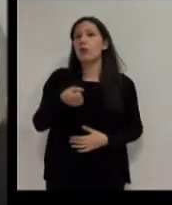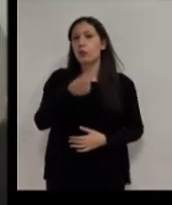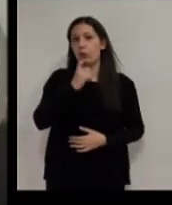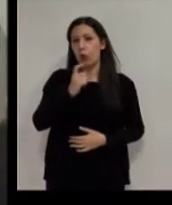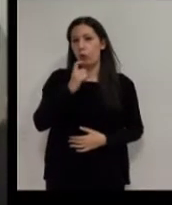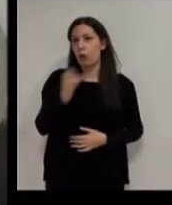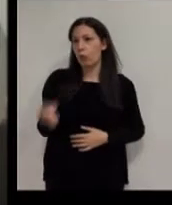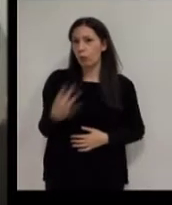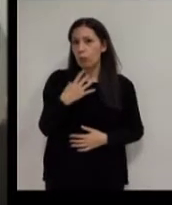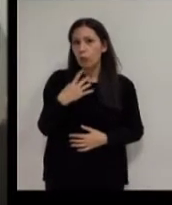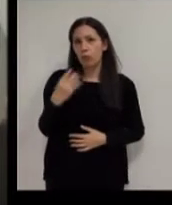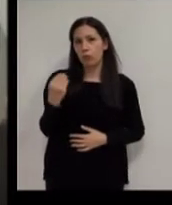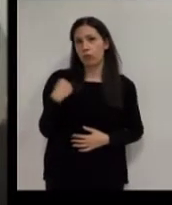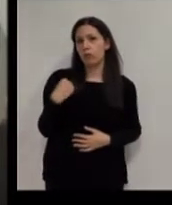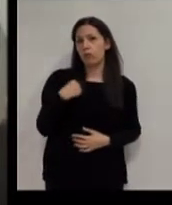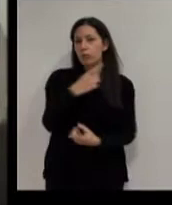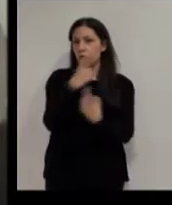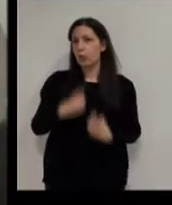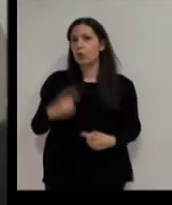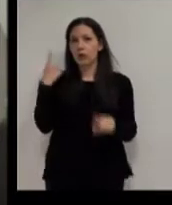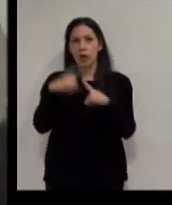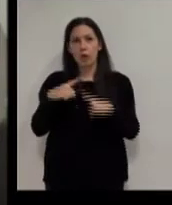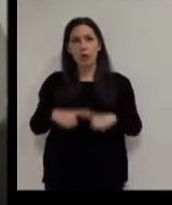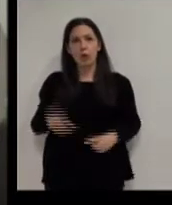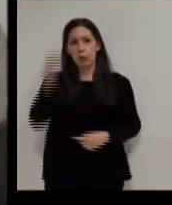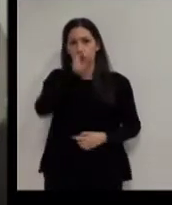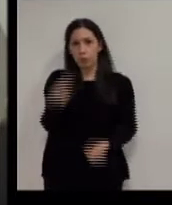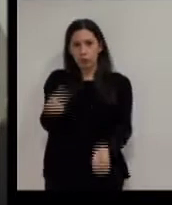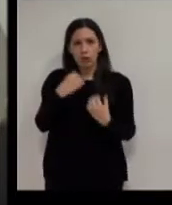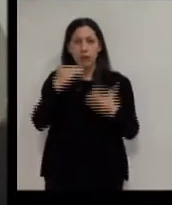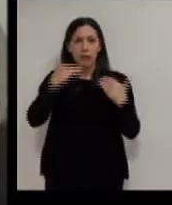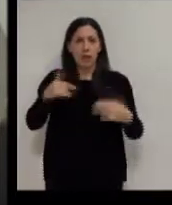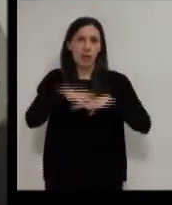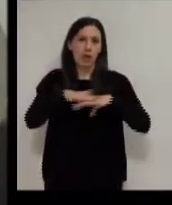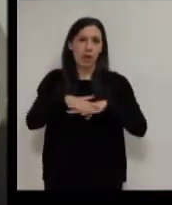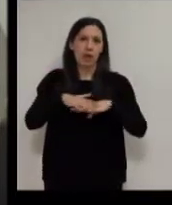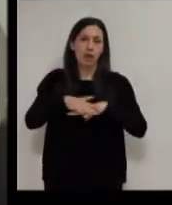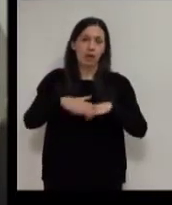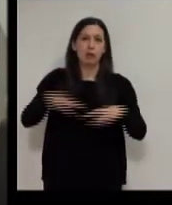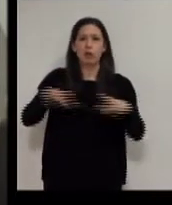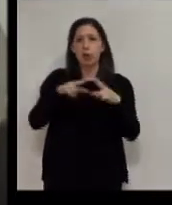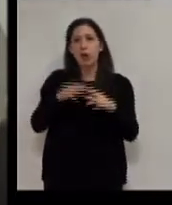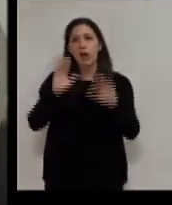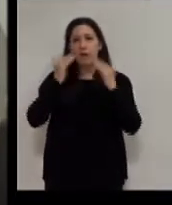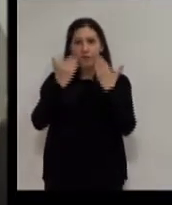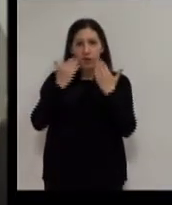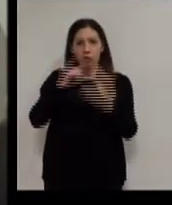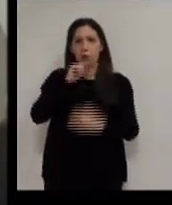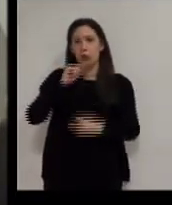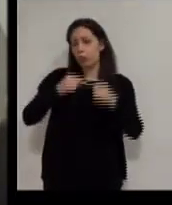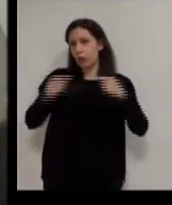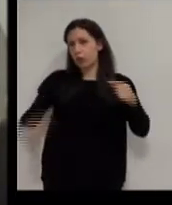enviándonos preguntas y comentarios a través de las redes sociales, a través de Facebook, Twitter.